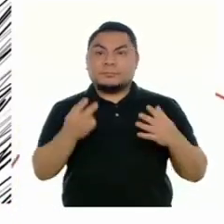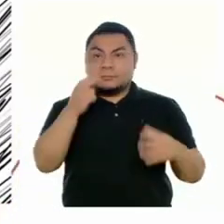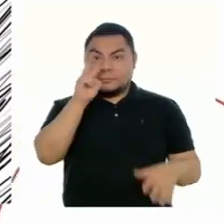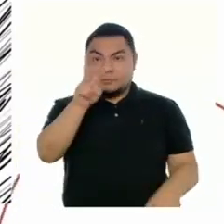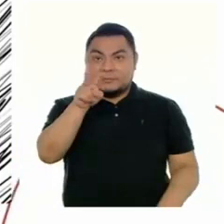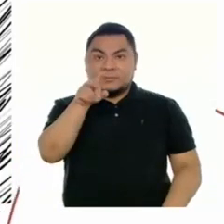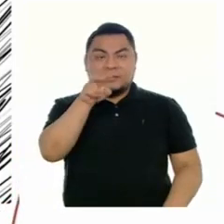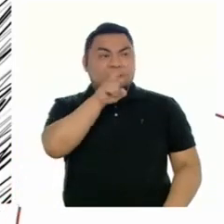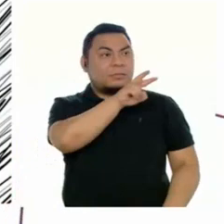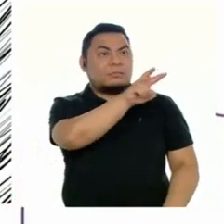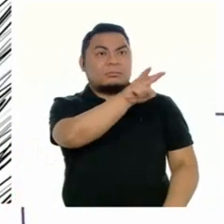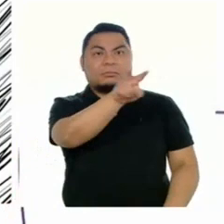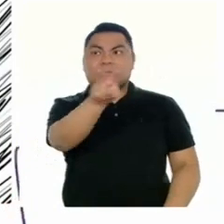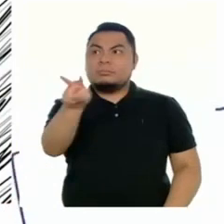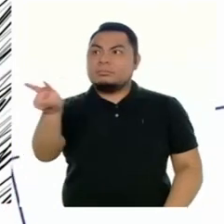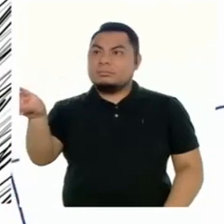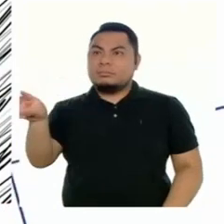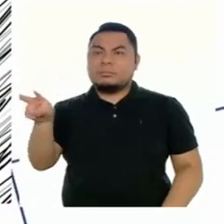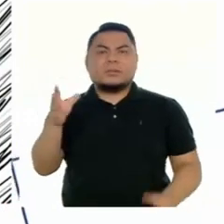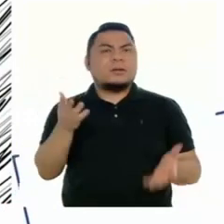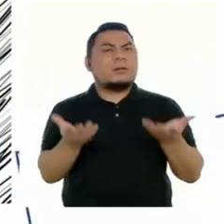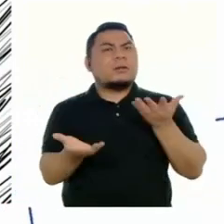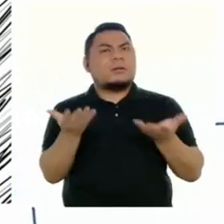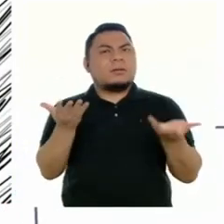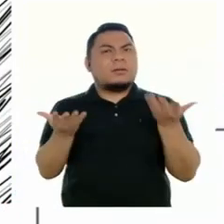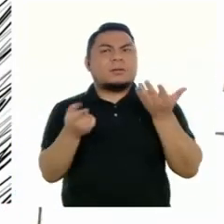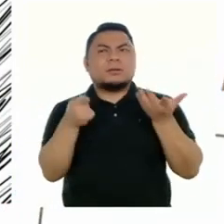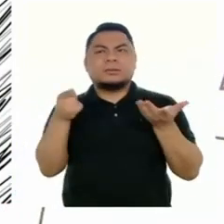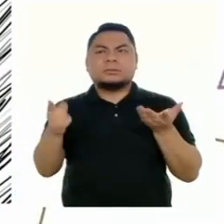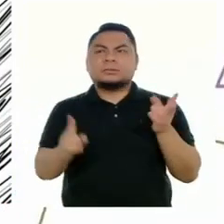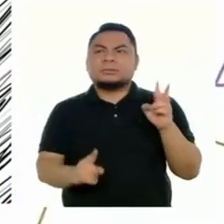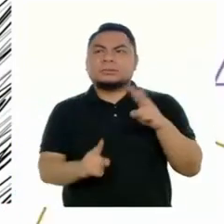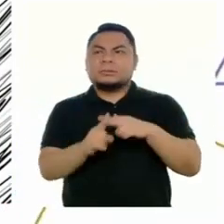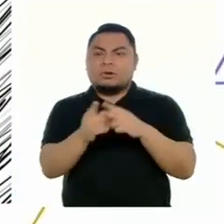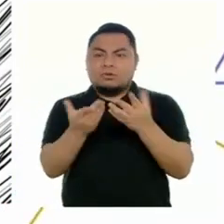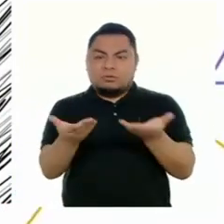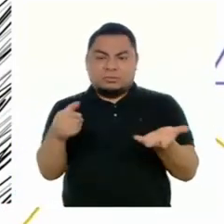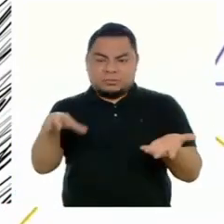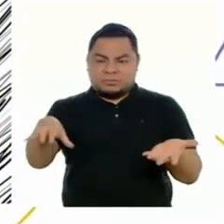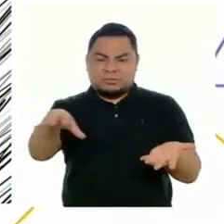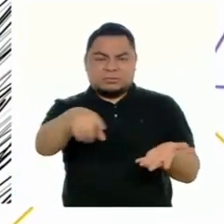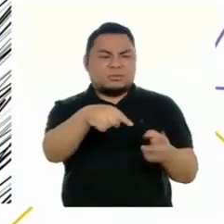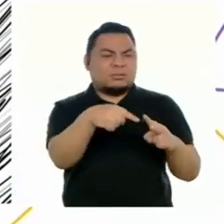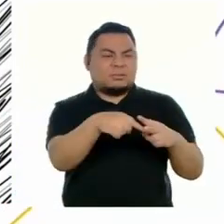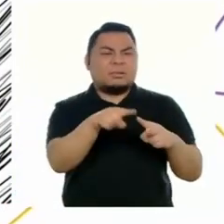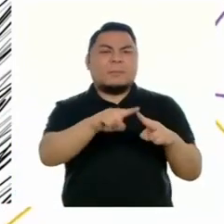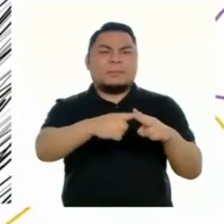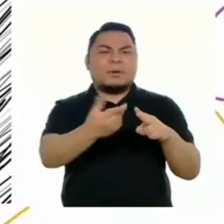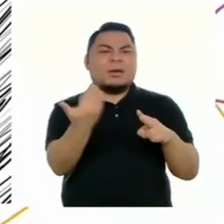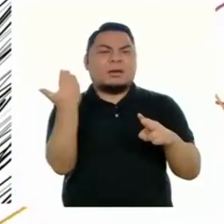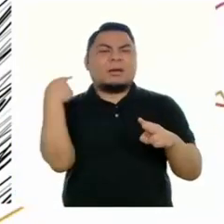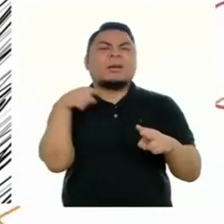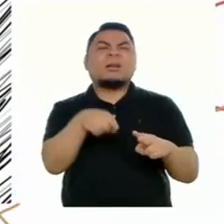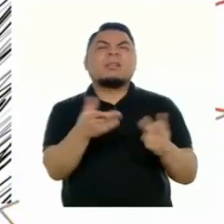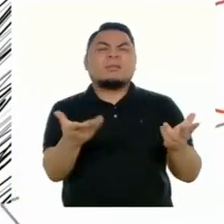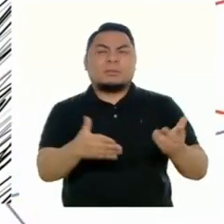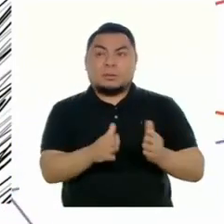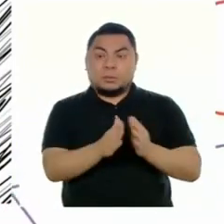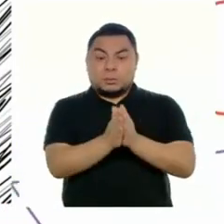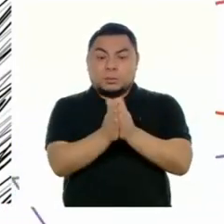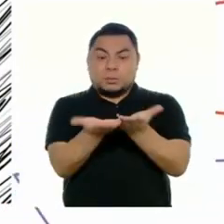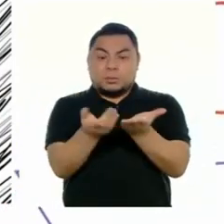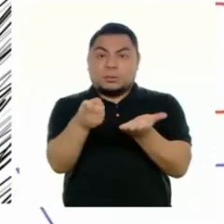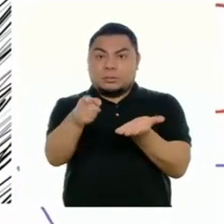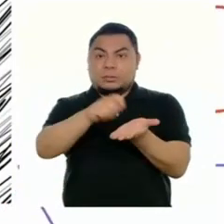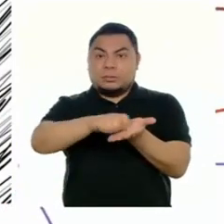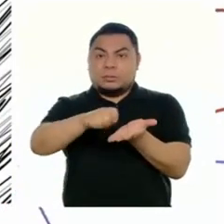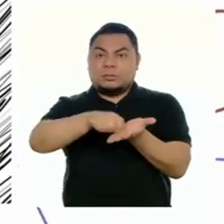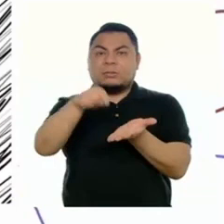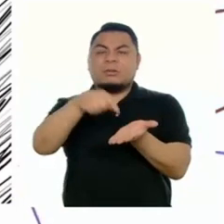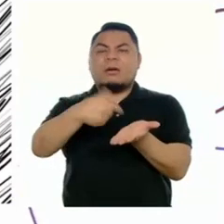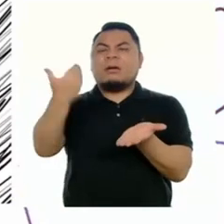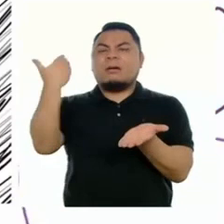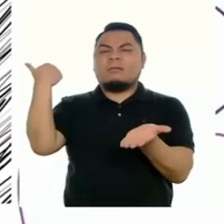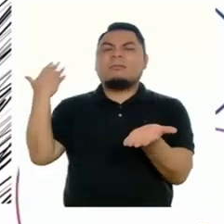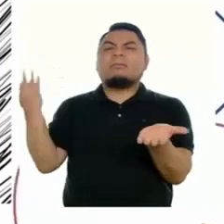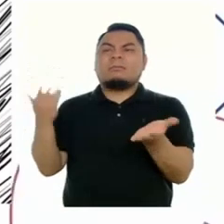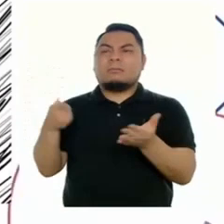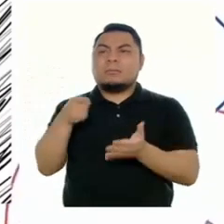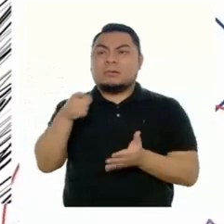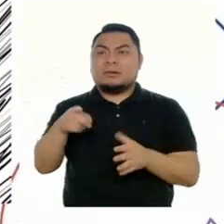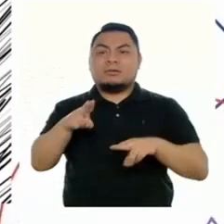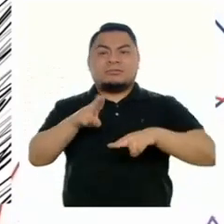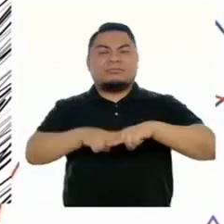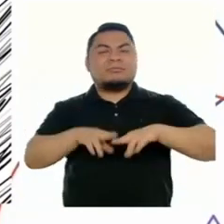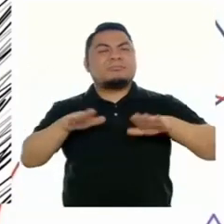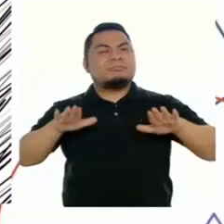Mira tu entorno. ¿Sabes cuál es el origen de las cosas que te rodean? El cuaderno que usas para tomar apuntes, los